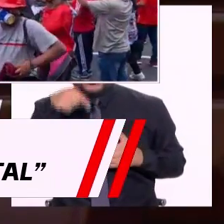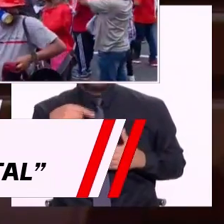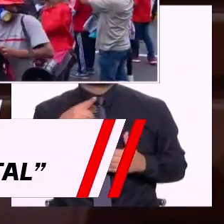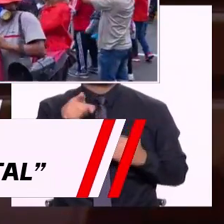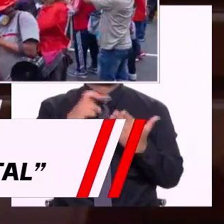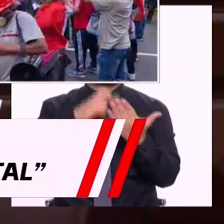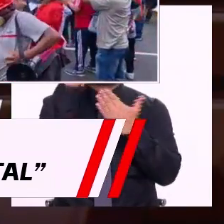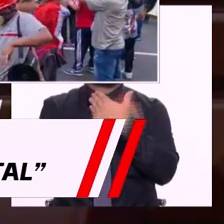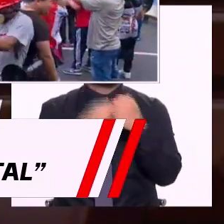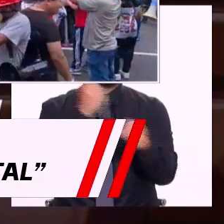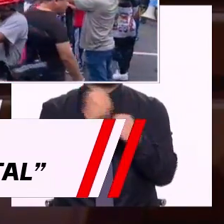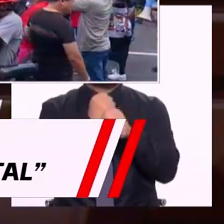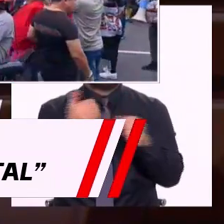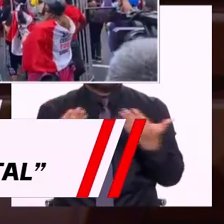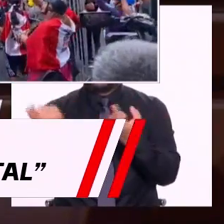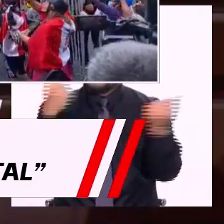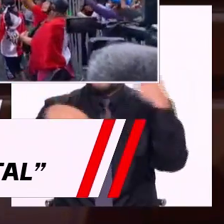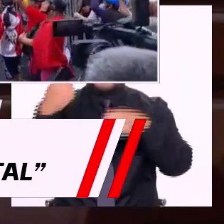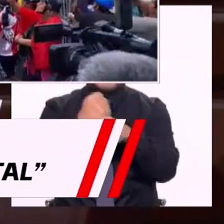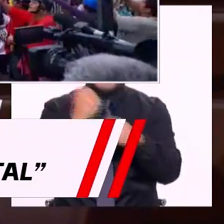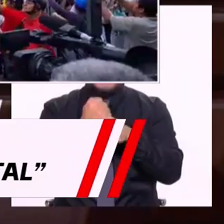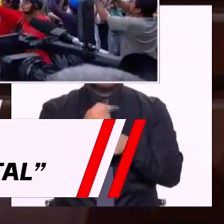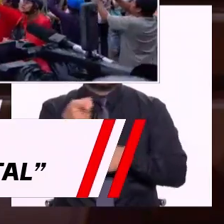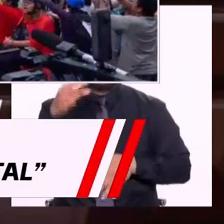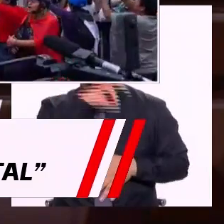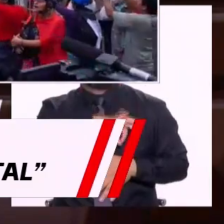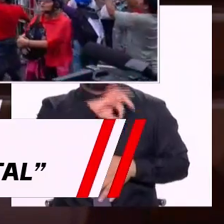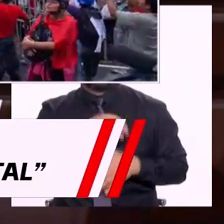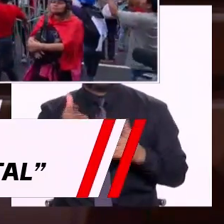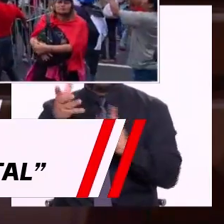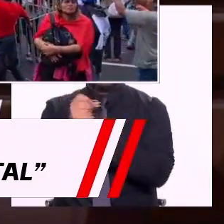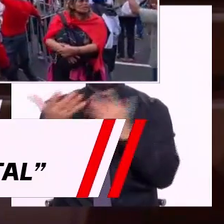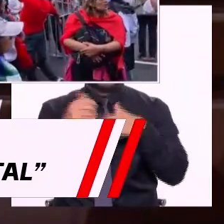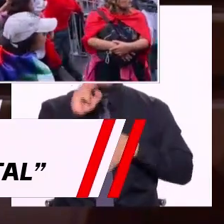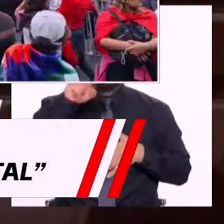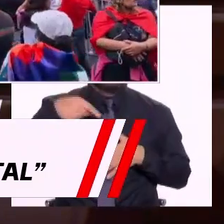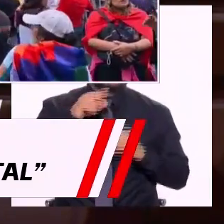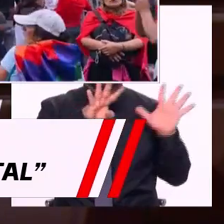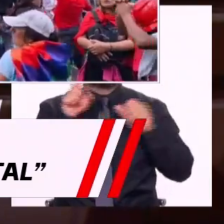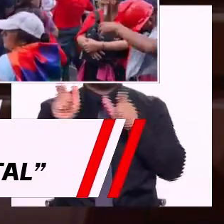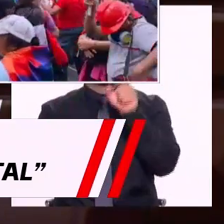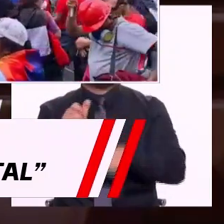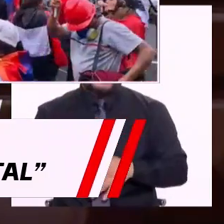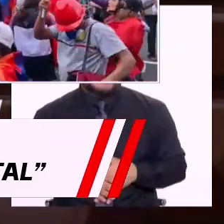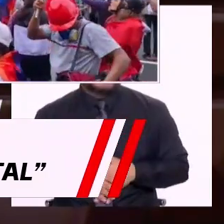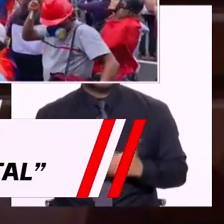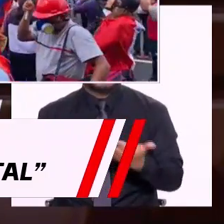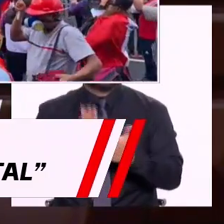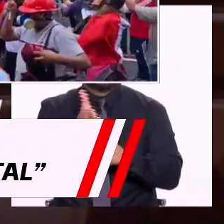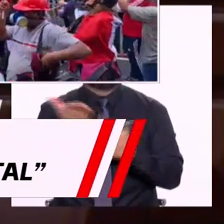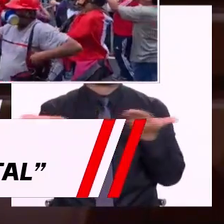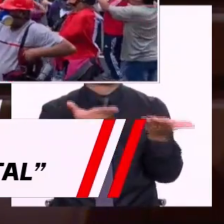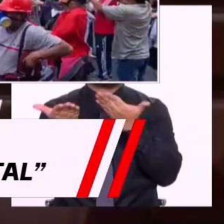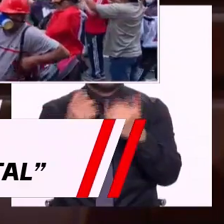de 2.900 personas a través de los servicios de capacitación laboral, certificación de